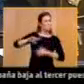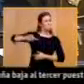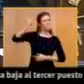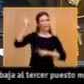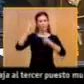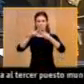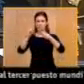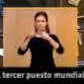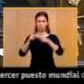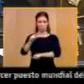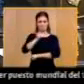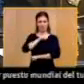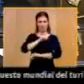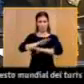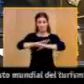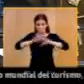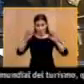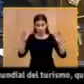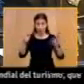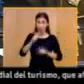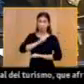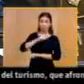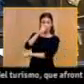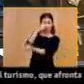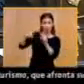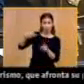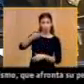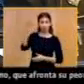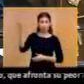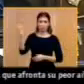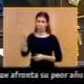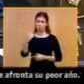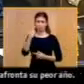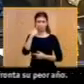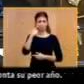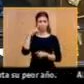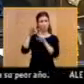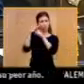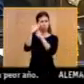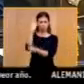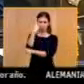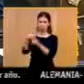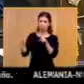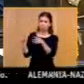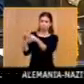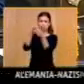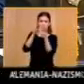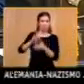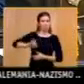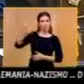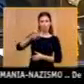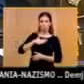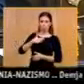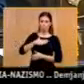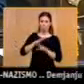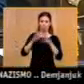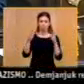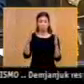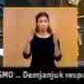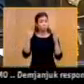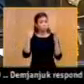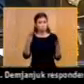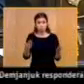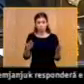no es este el único elemento diferencial de nuestra situación respecto del conjunto europeo. De no ser así,